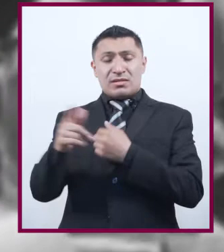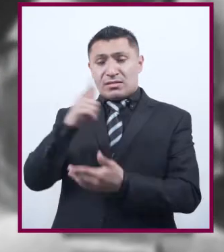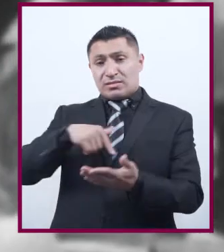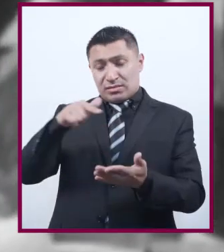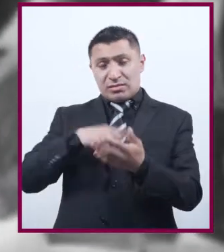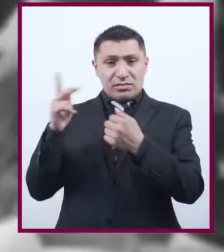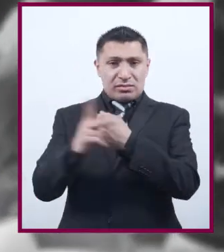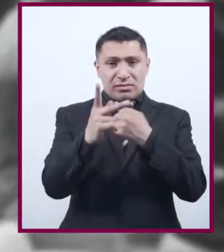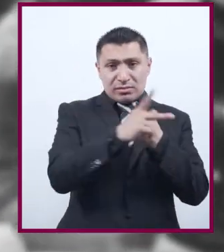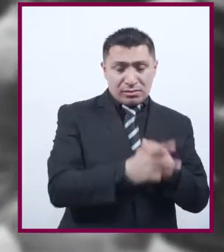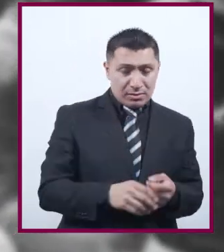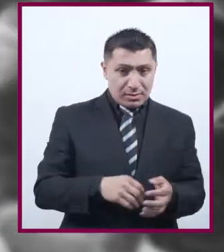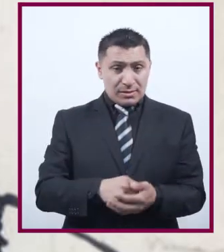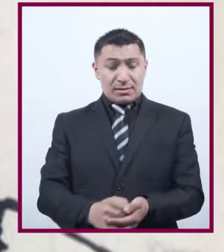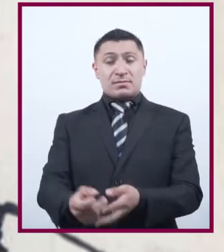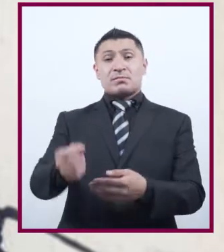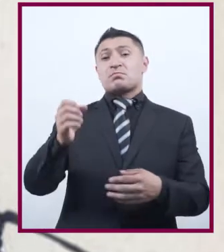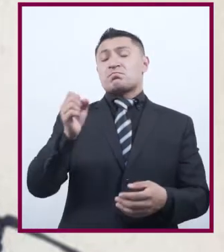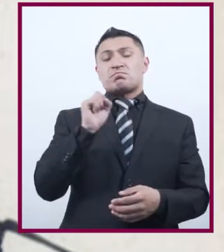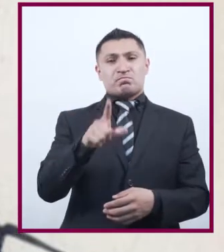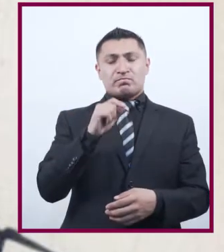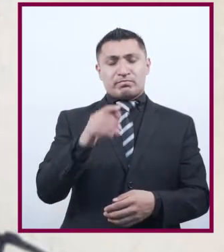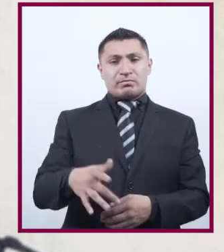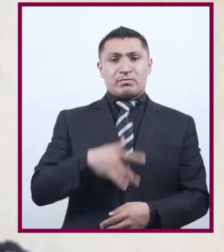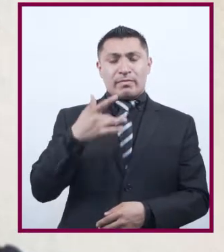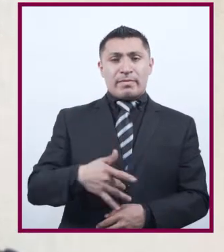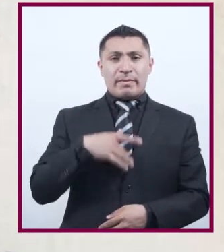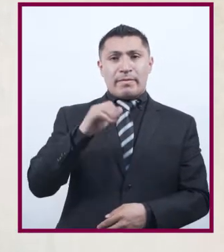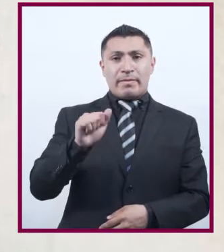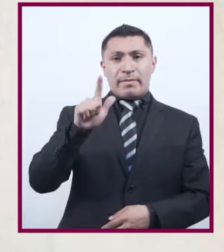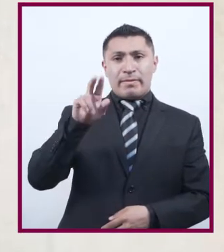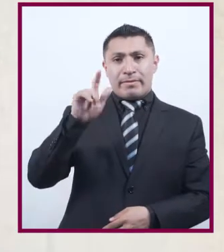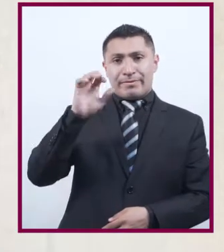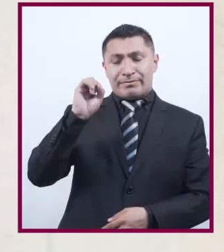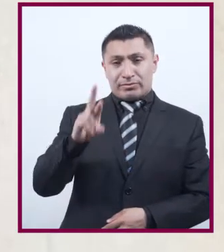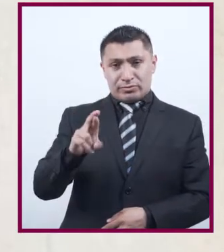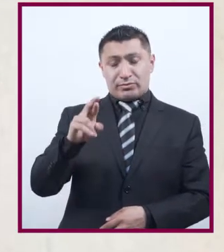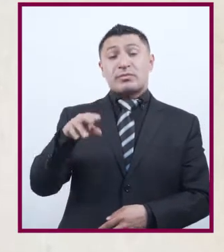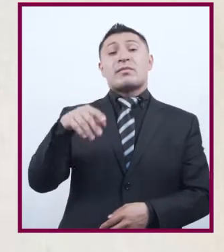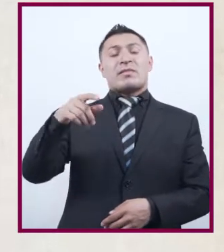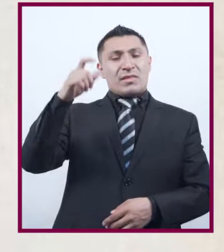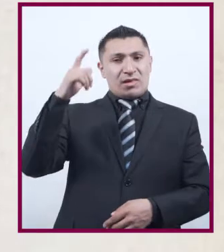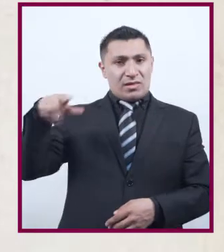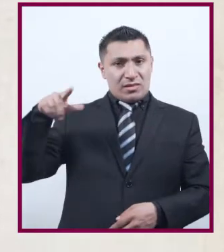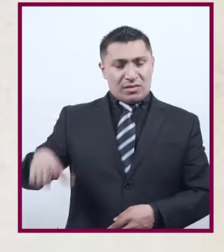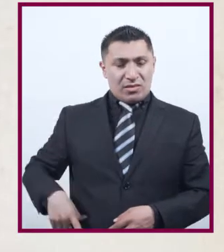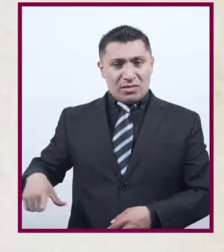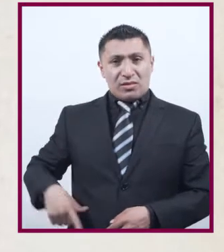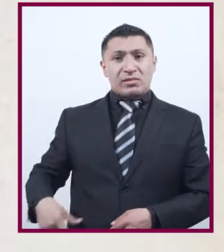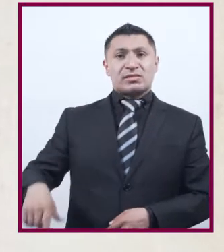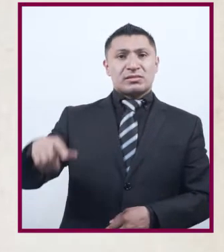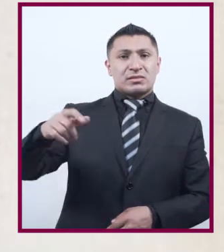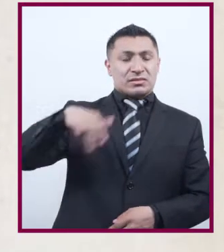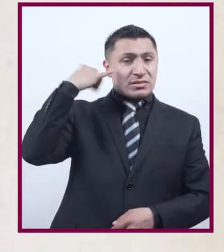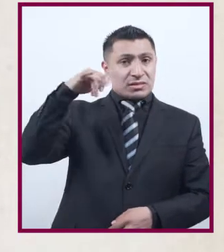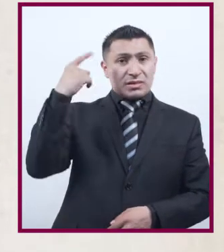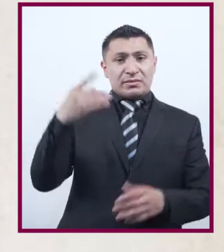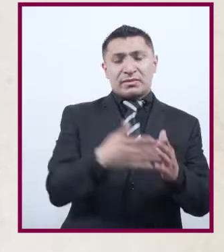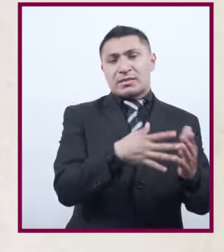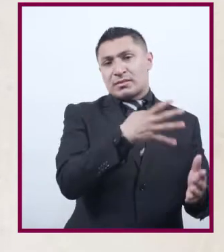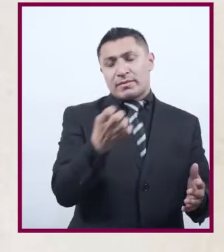puntos del país, así como para sensibilizar a Salvador Alvarado, gobernador de Yucatán de 1915